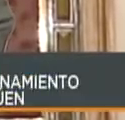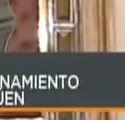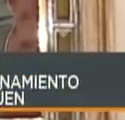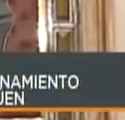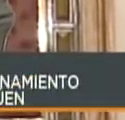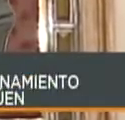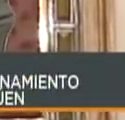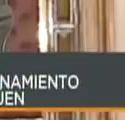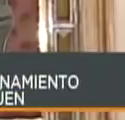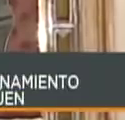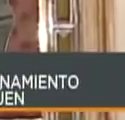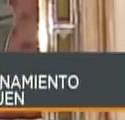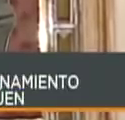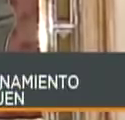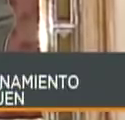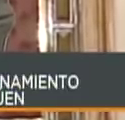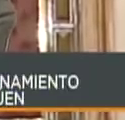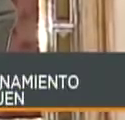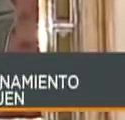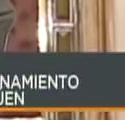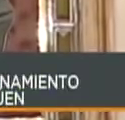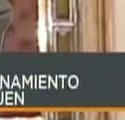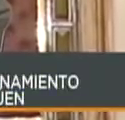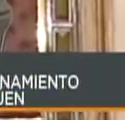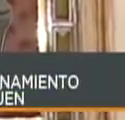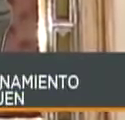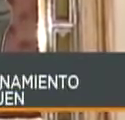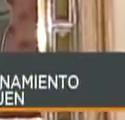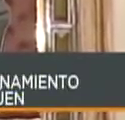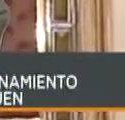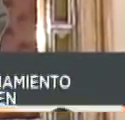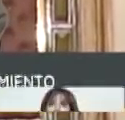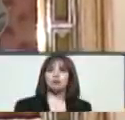marcar el precio de manera arbitraria,